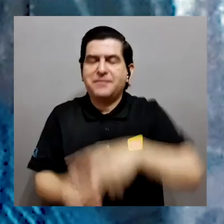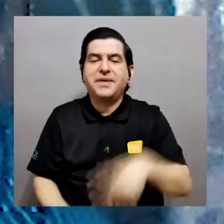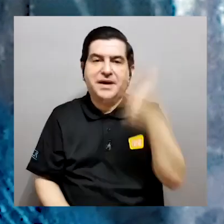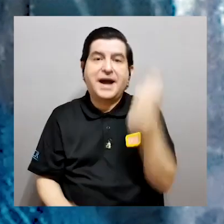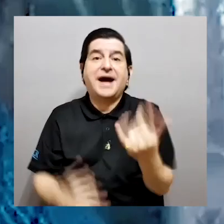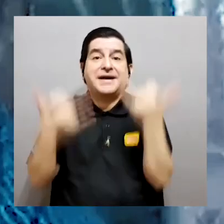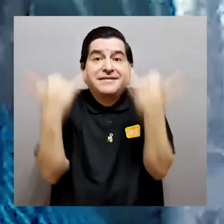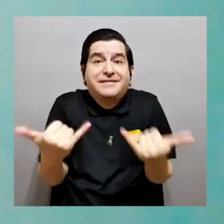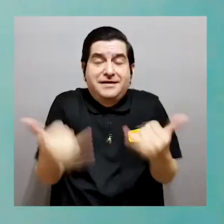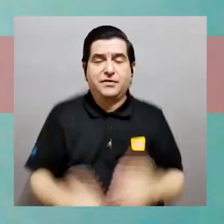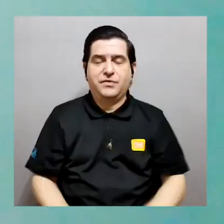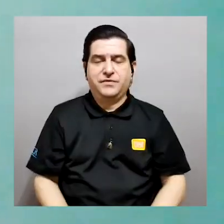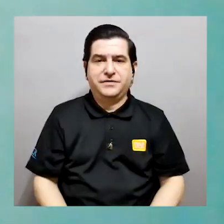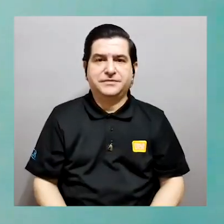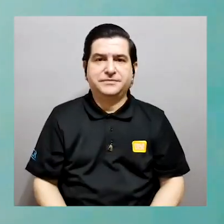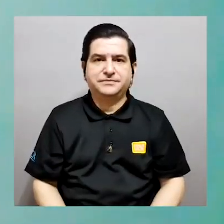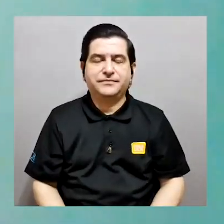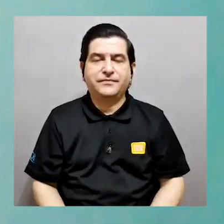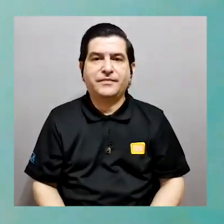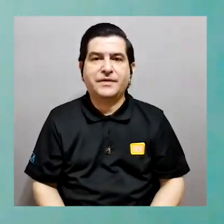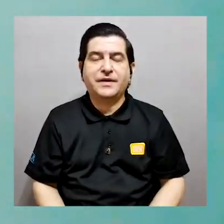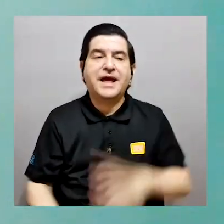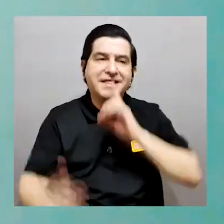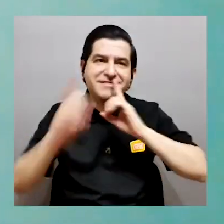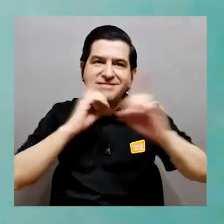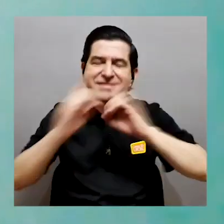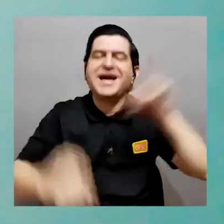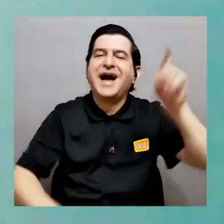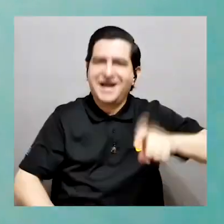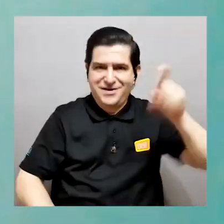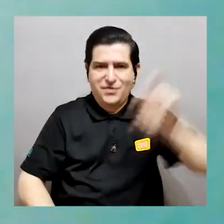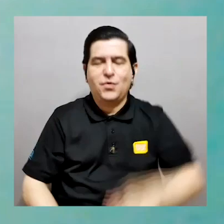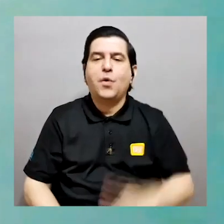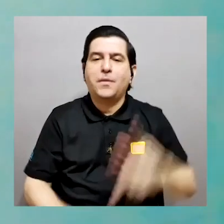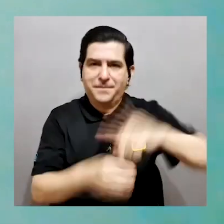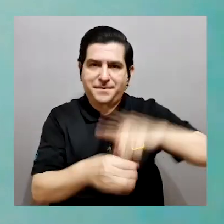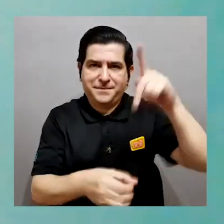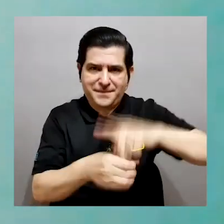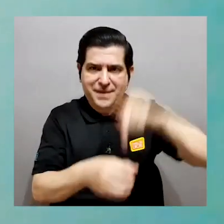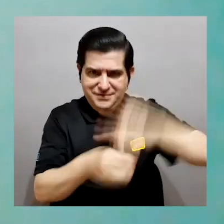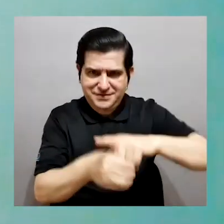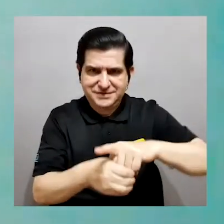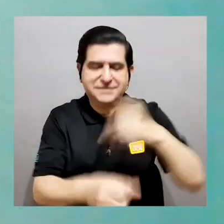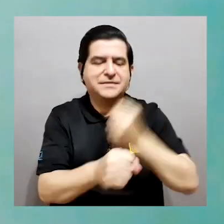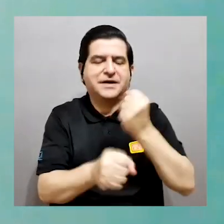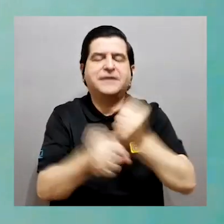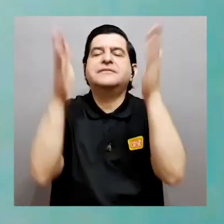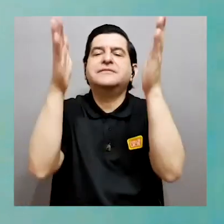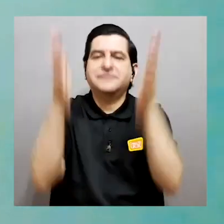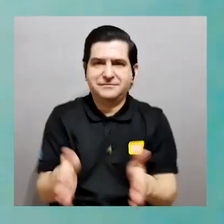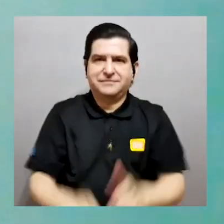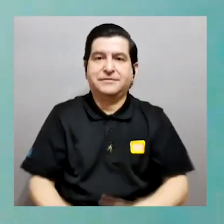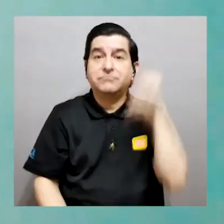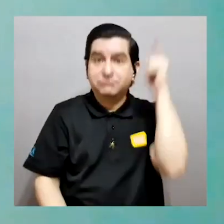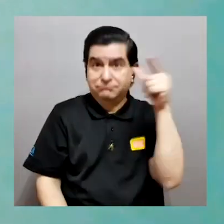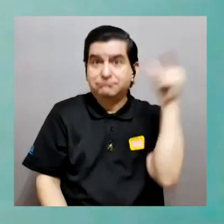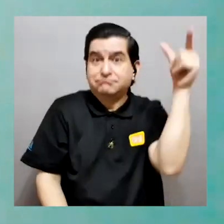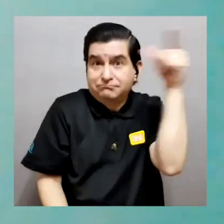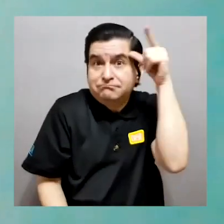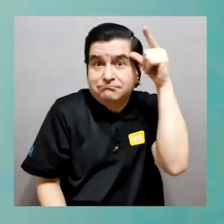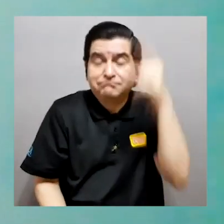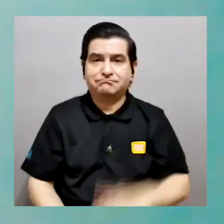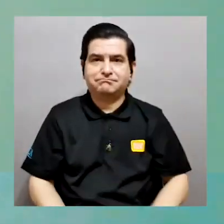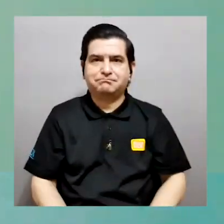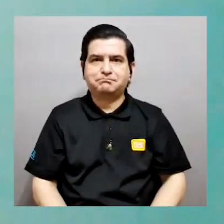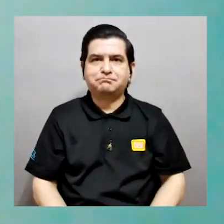aplicarlo a las pensiones de hoy. Hay que crear igual un diálogo en el que participen los trabajadores, desde luego,